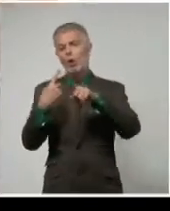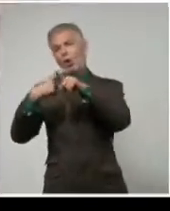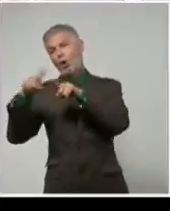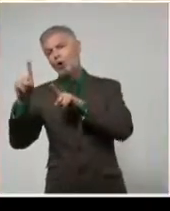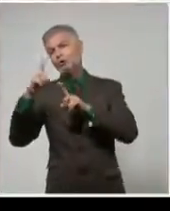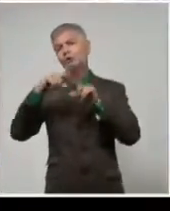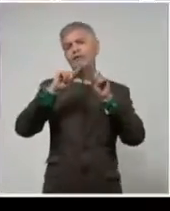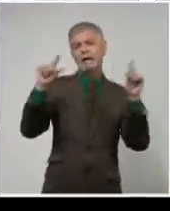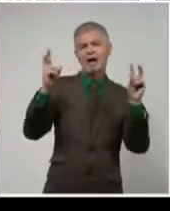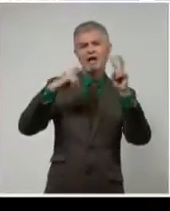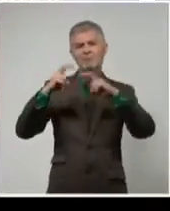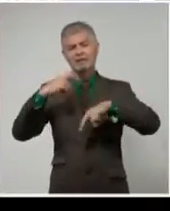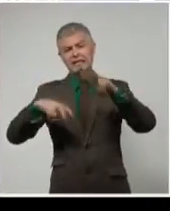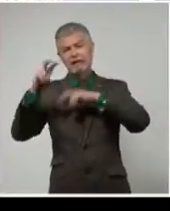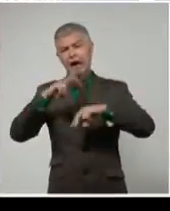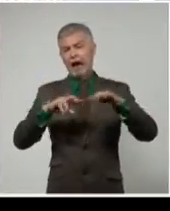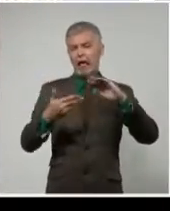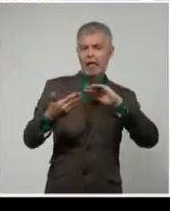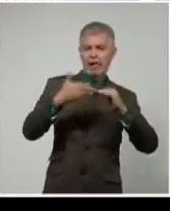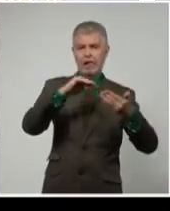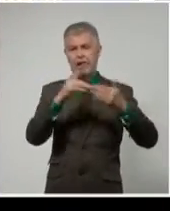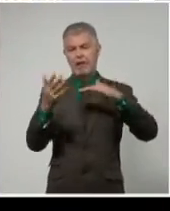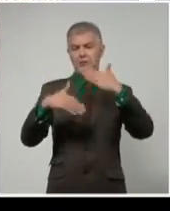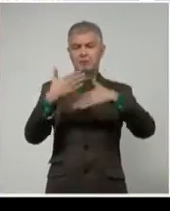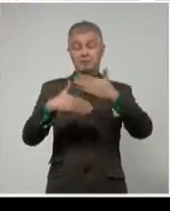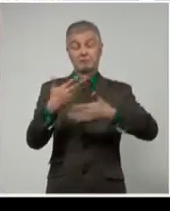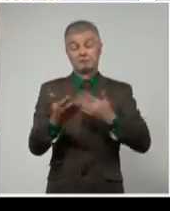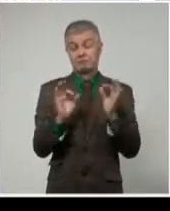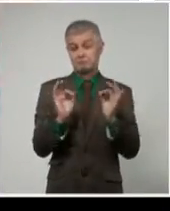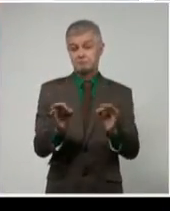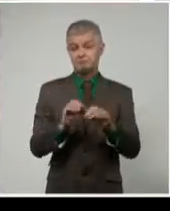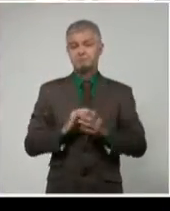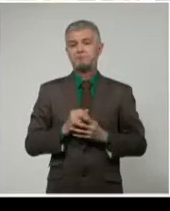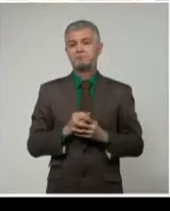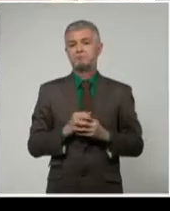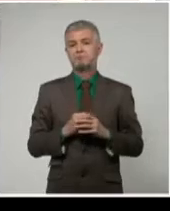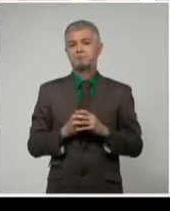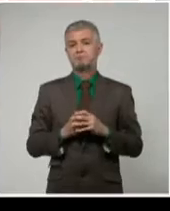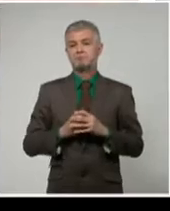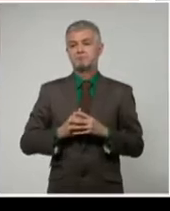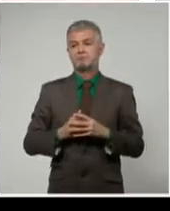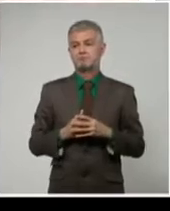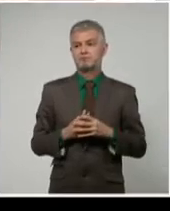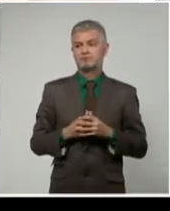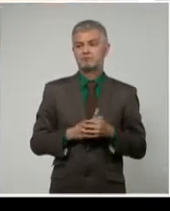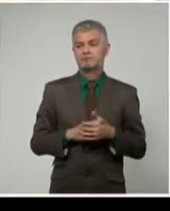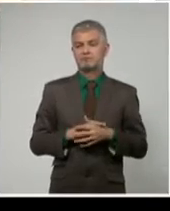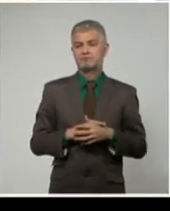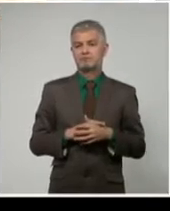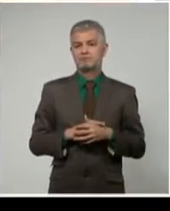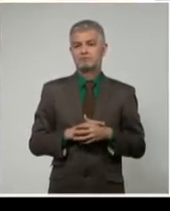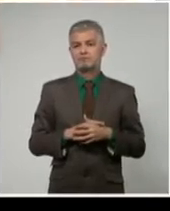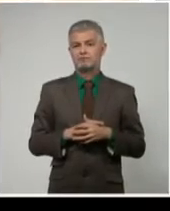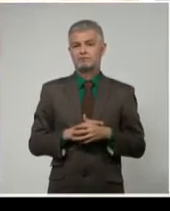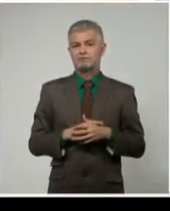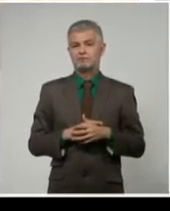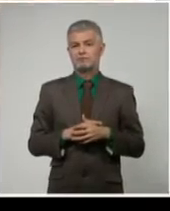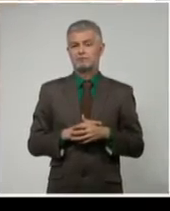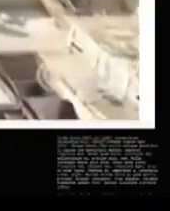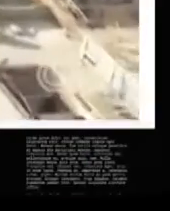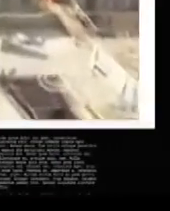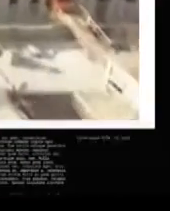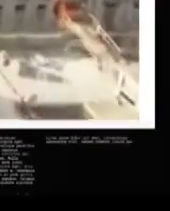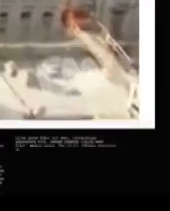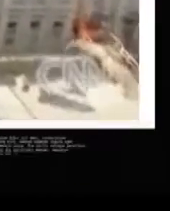había que investigar. U.S. officials tell CNN they believe a sophisticated device operating outside the range of human hearing could